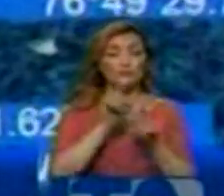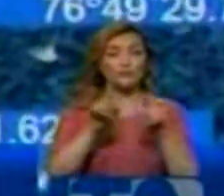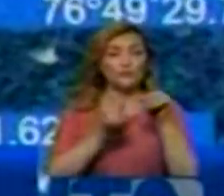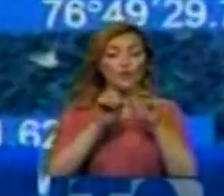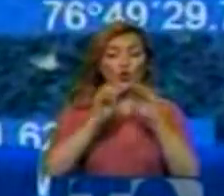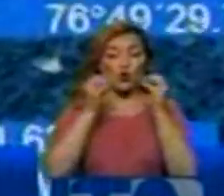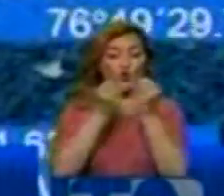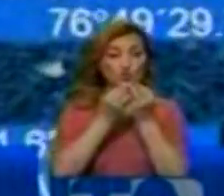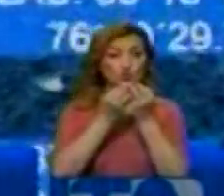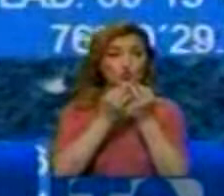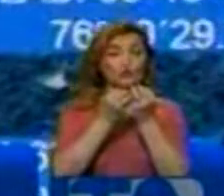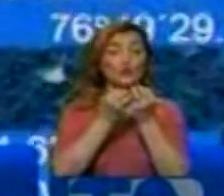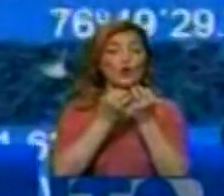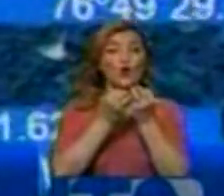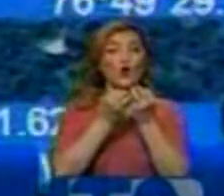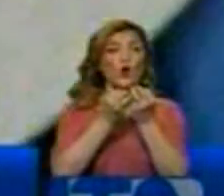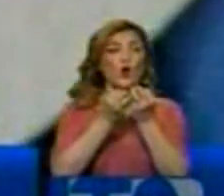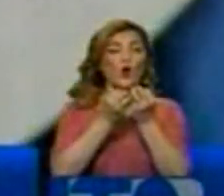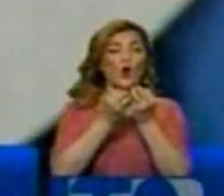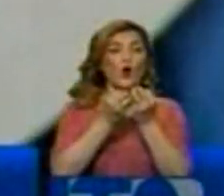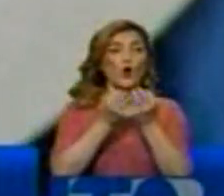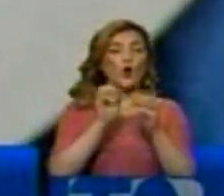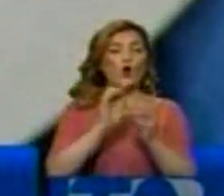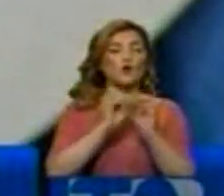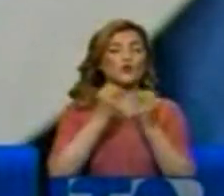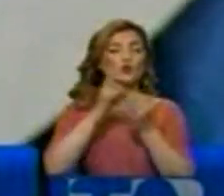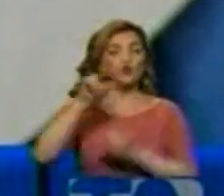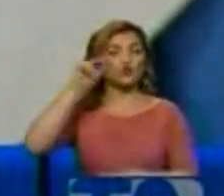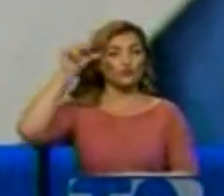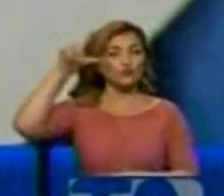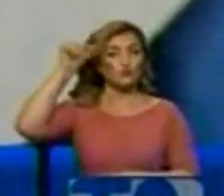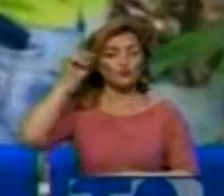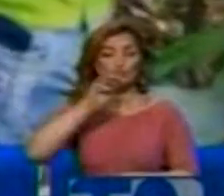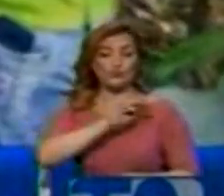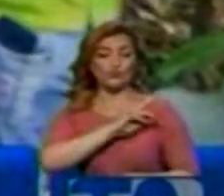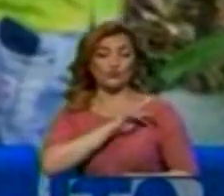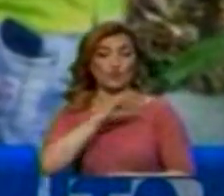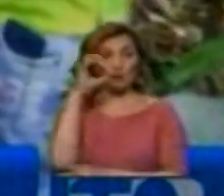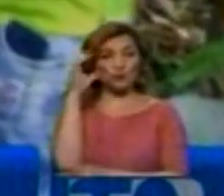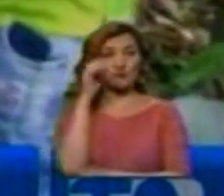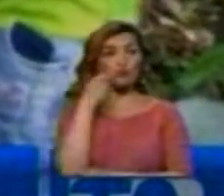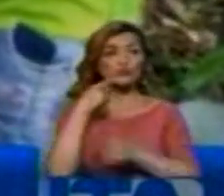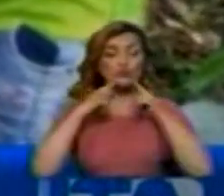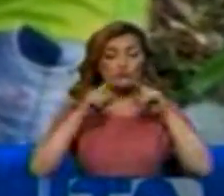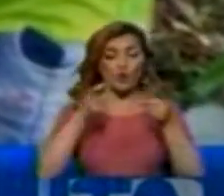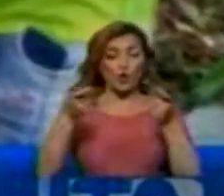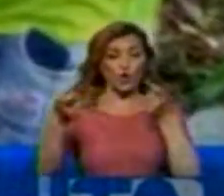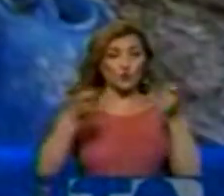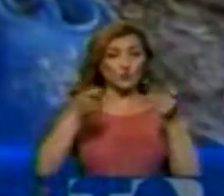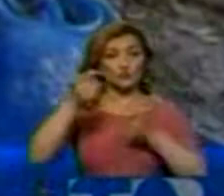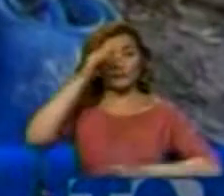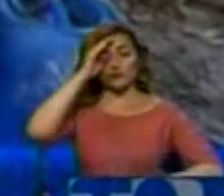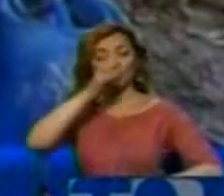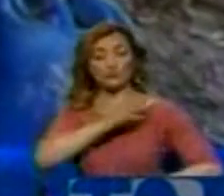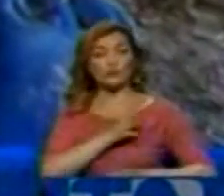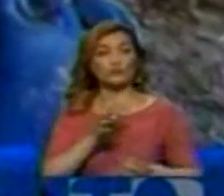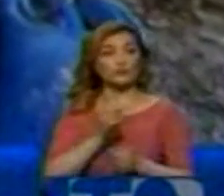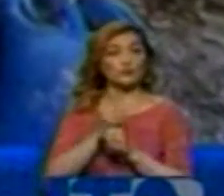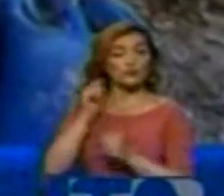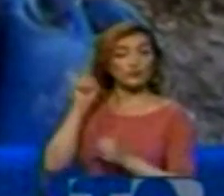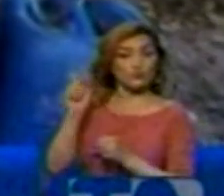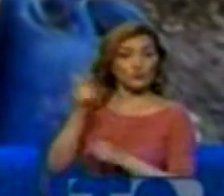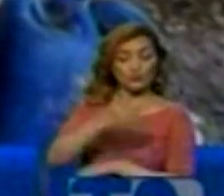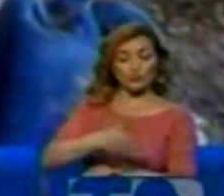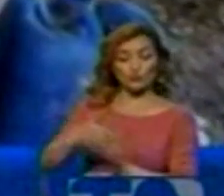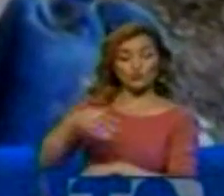ONG y un municipio colombiano, el ministro de Defensa aclaró que la operación militar que se realizó en la frontera norte el